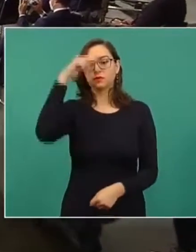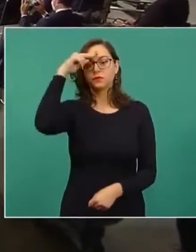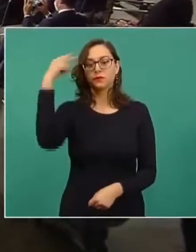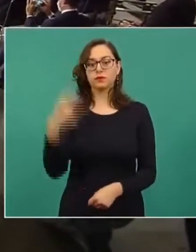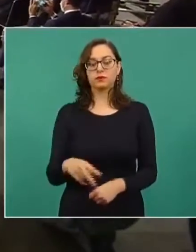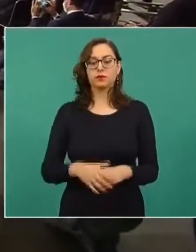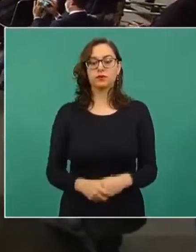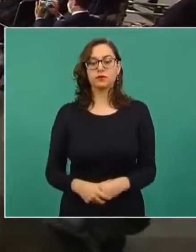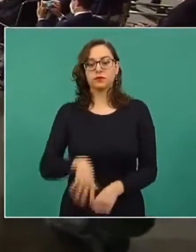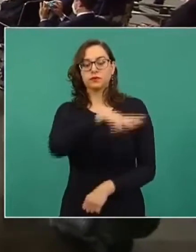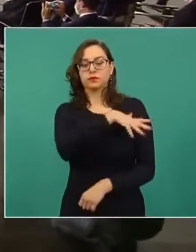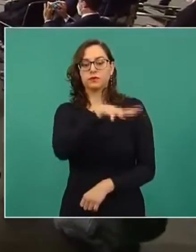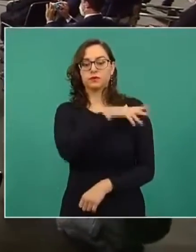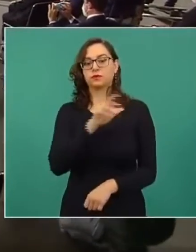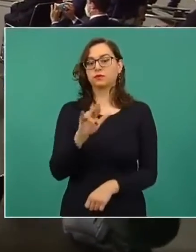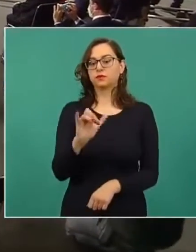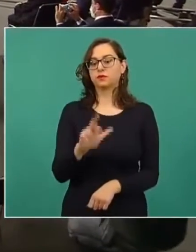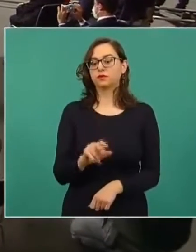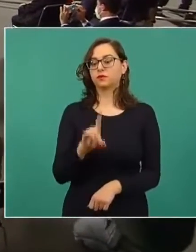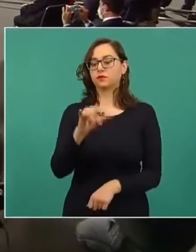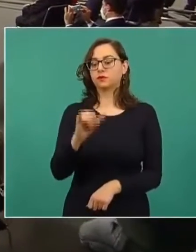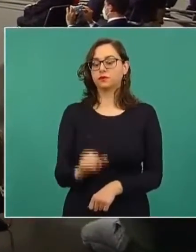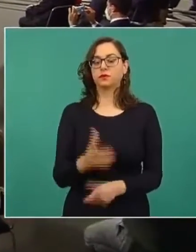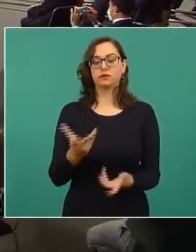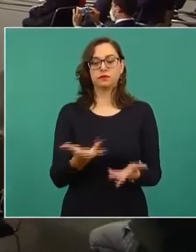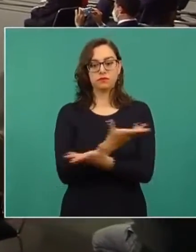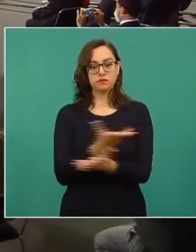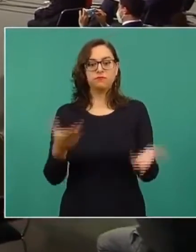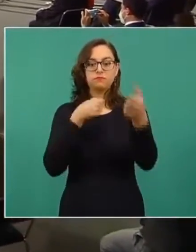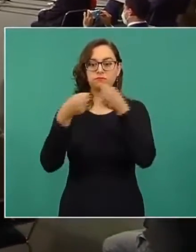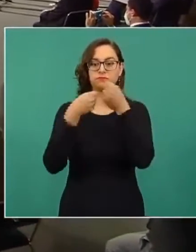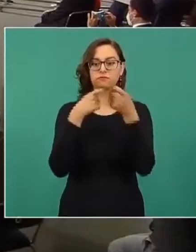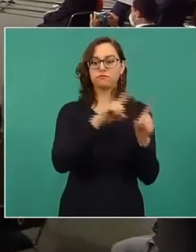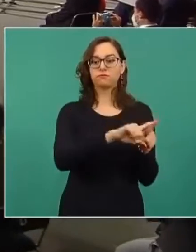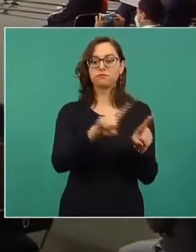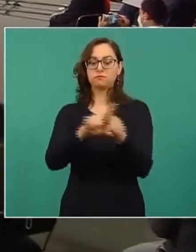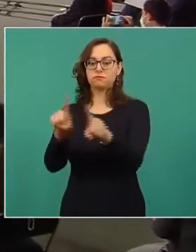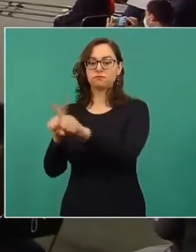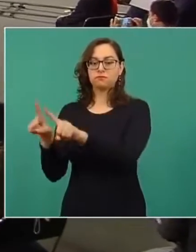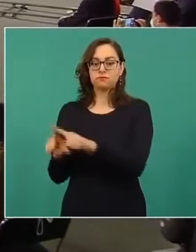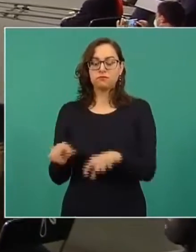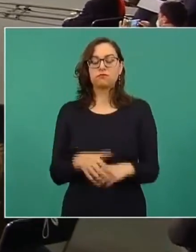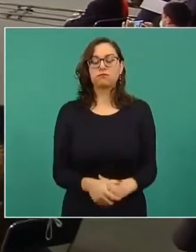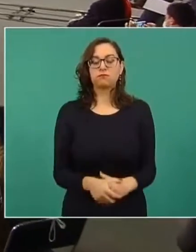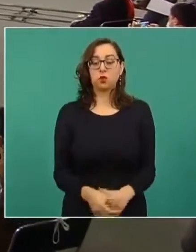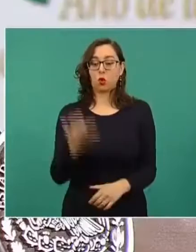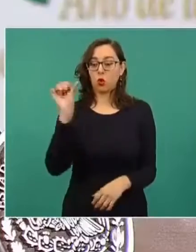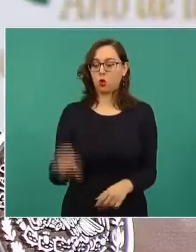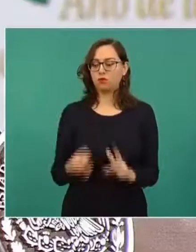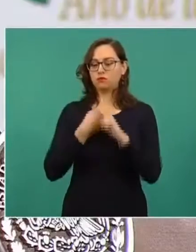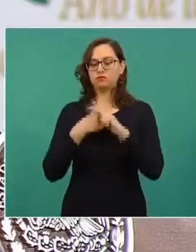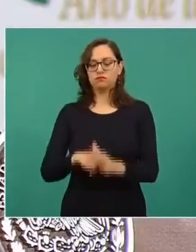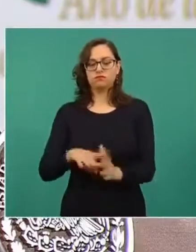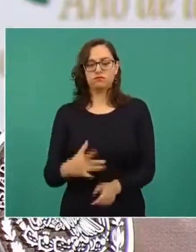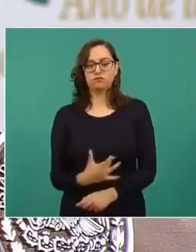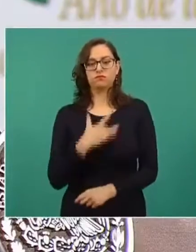Riccardi, medios de comunicación. Hoy estamos aquí para reconocer la grandeza cultural de México.